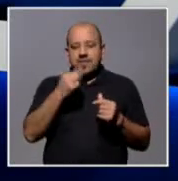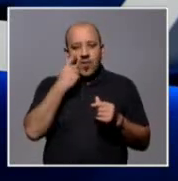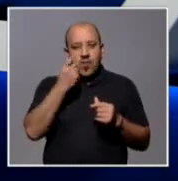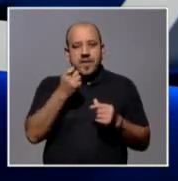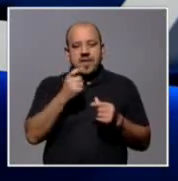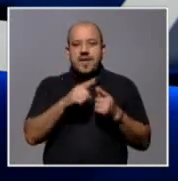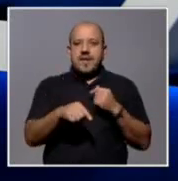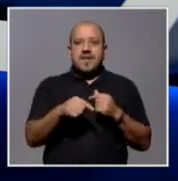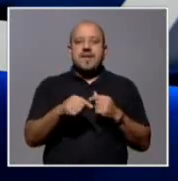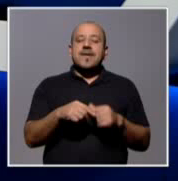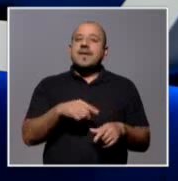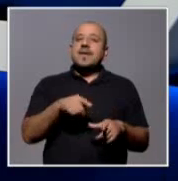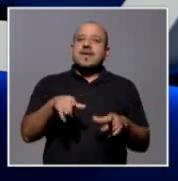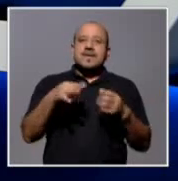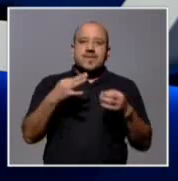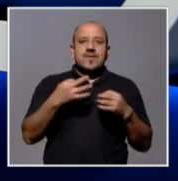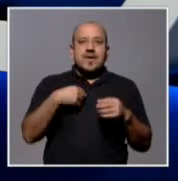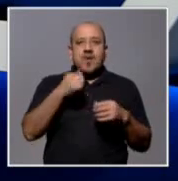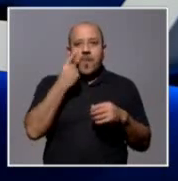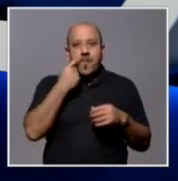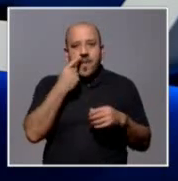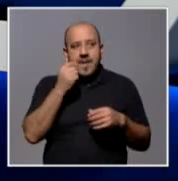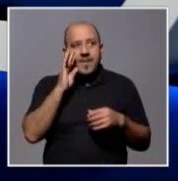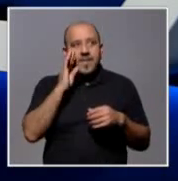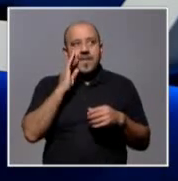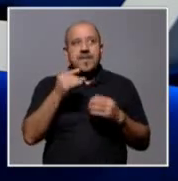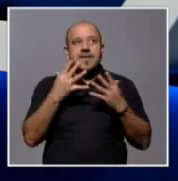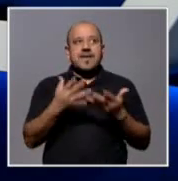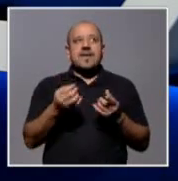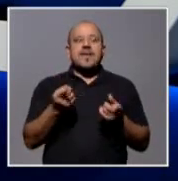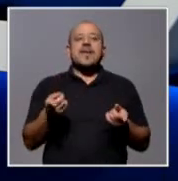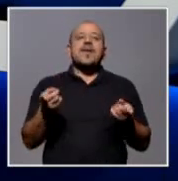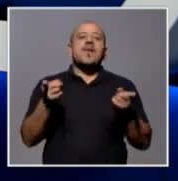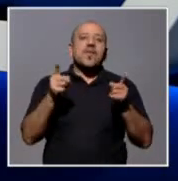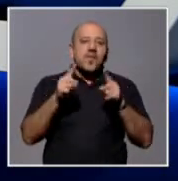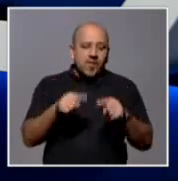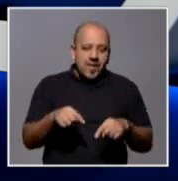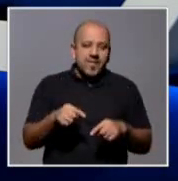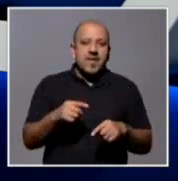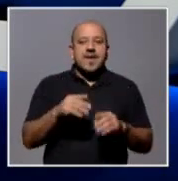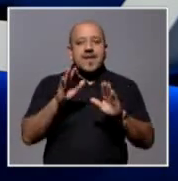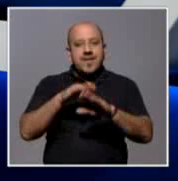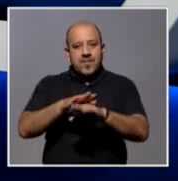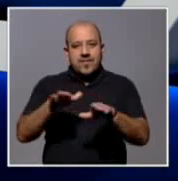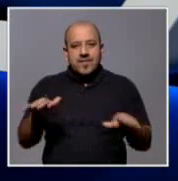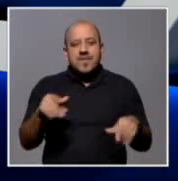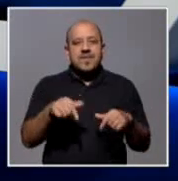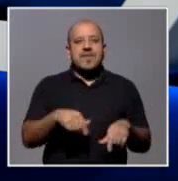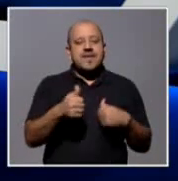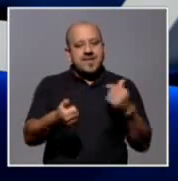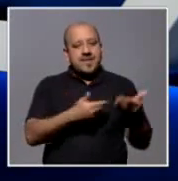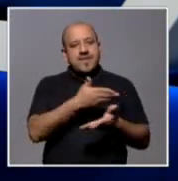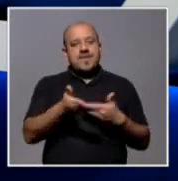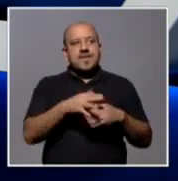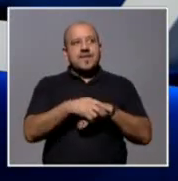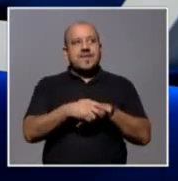la distancia. No, seguramente los es padres mejor para los niños. Es mejor para los niños. Claro, sociabilizar claro, con sus amigos. Un abrazo